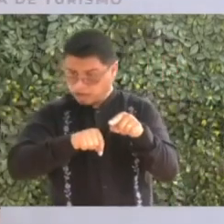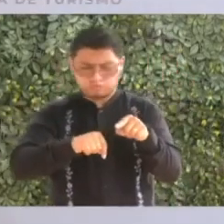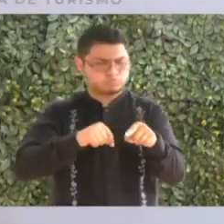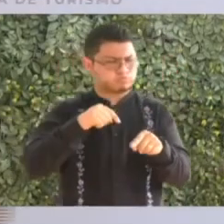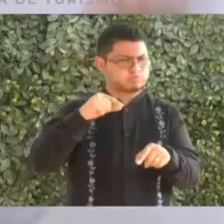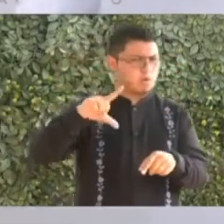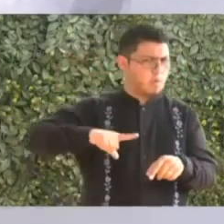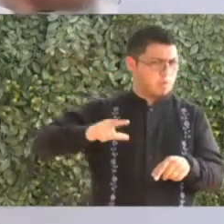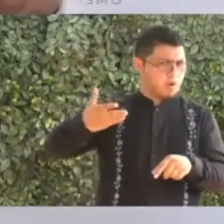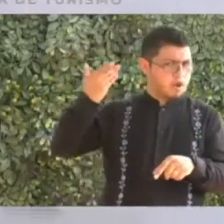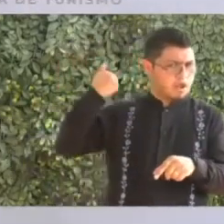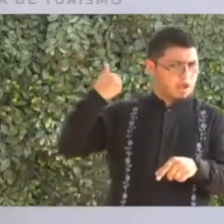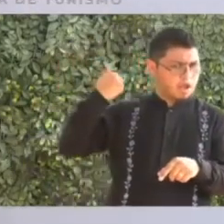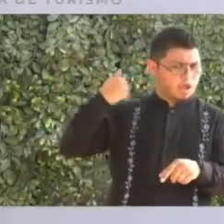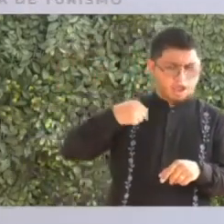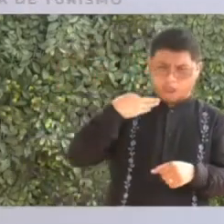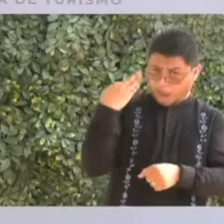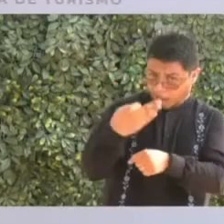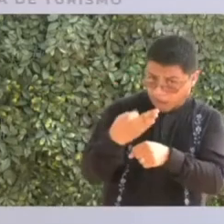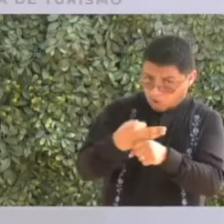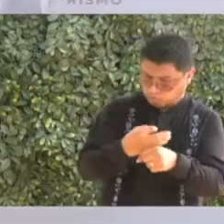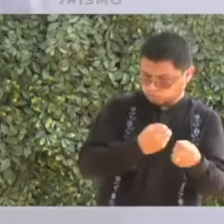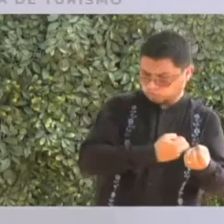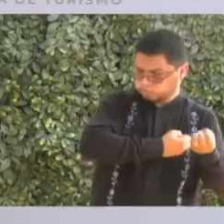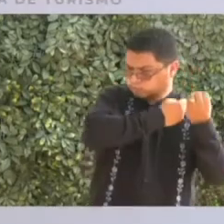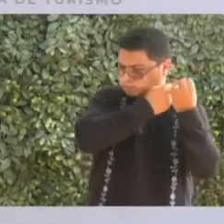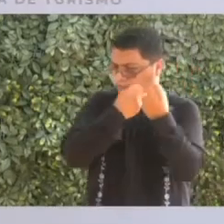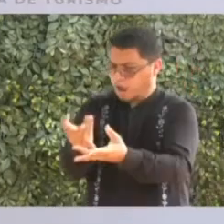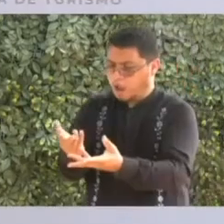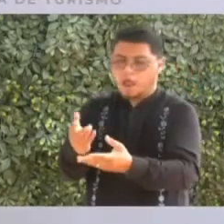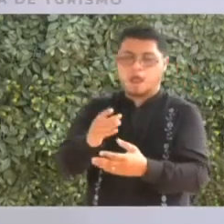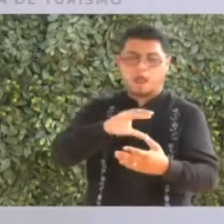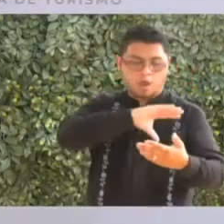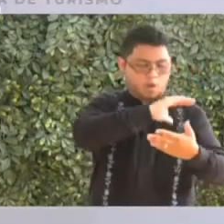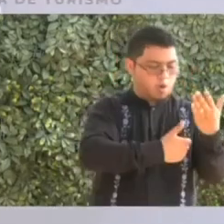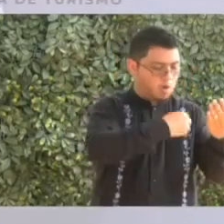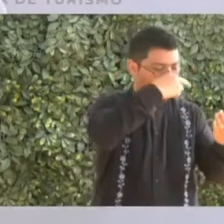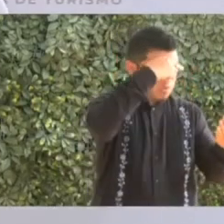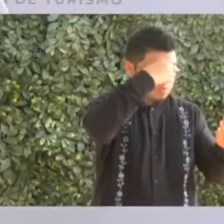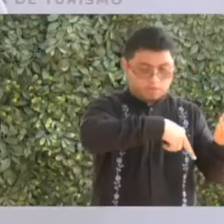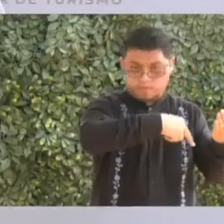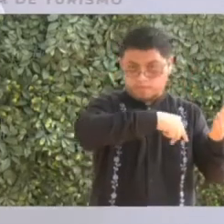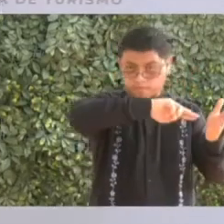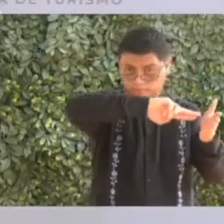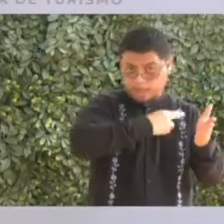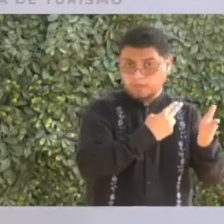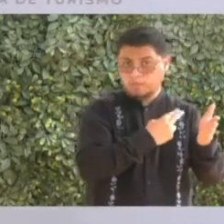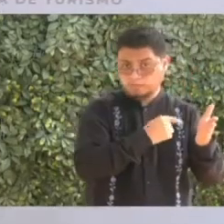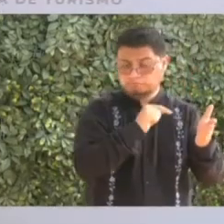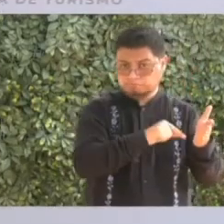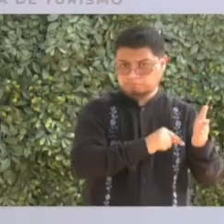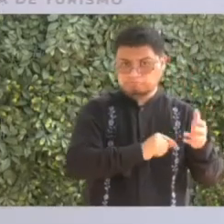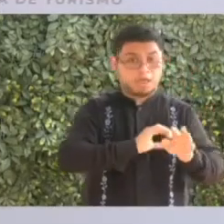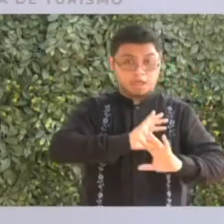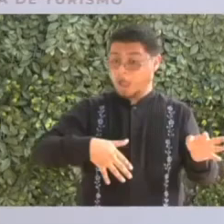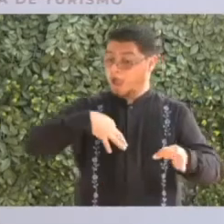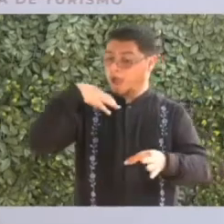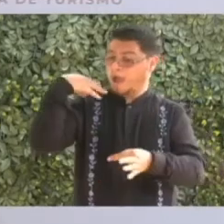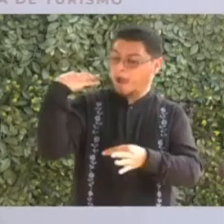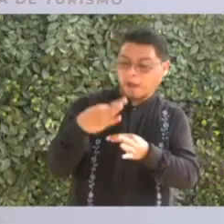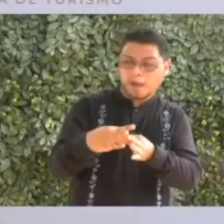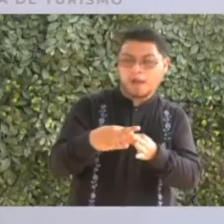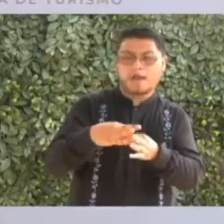gobierno anterior se los íbamos a devolver en el contrato. Y ya cumplimos, porque les